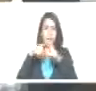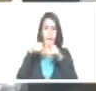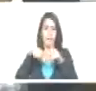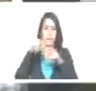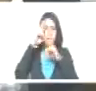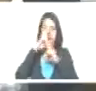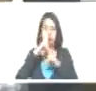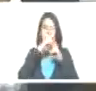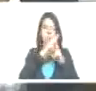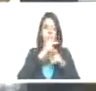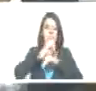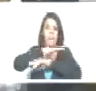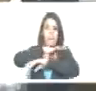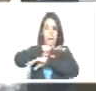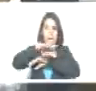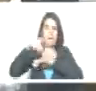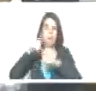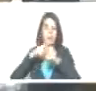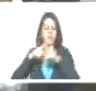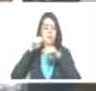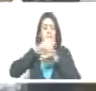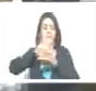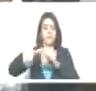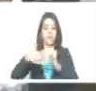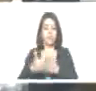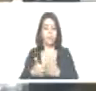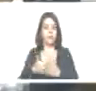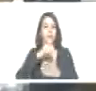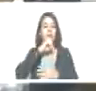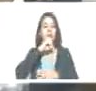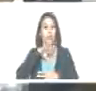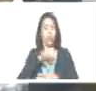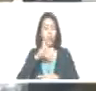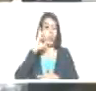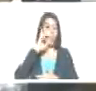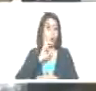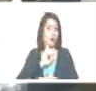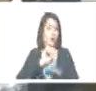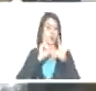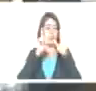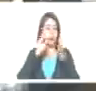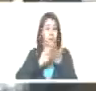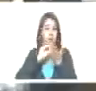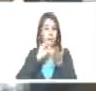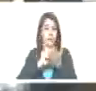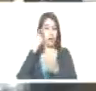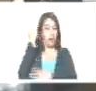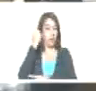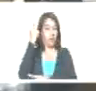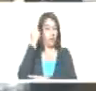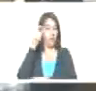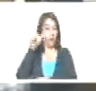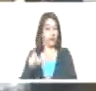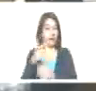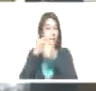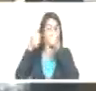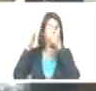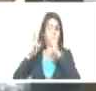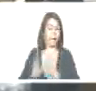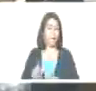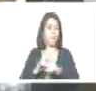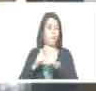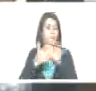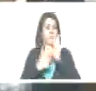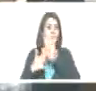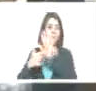llanero por el pasado histórico, Bolívar estuvo 6 veces en Apure, por la figura del libertador y que se refleja en los